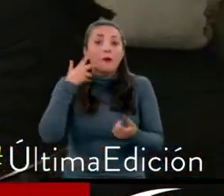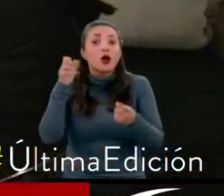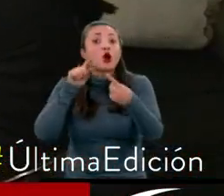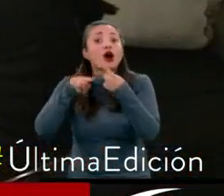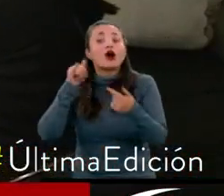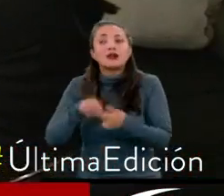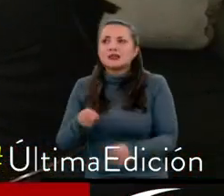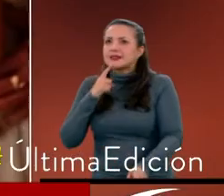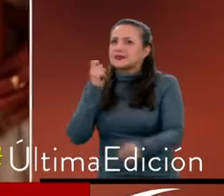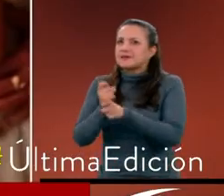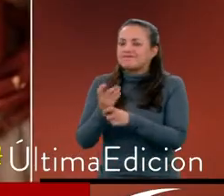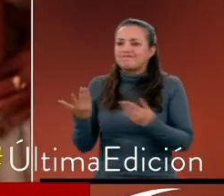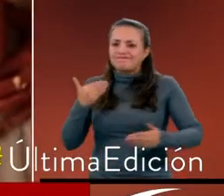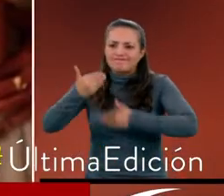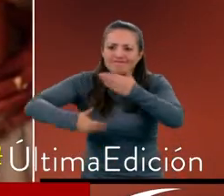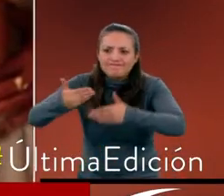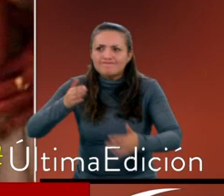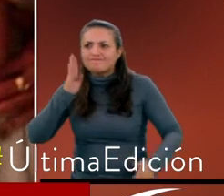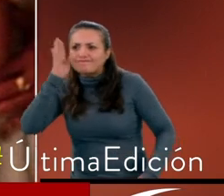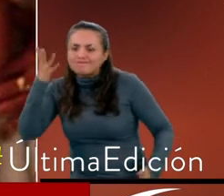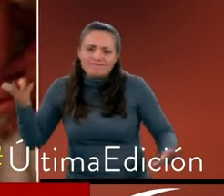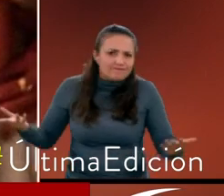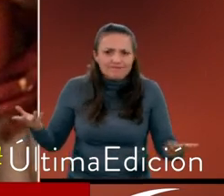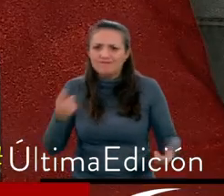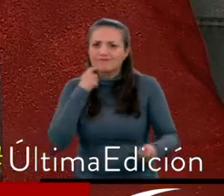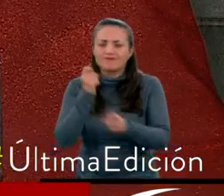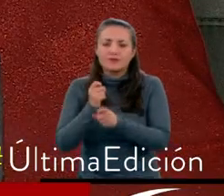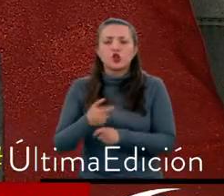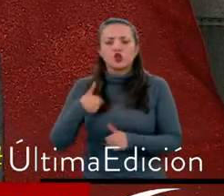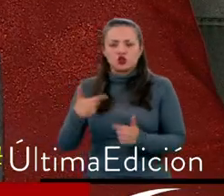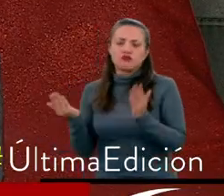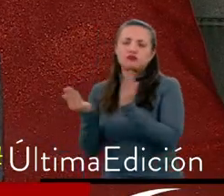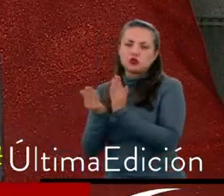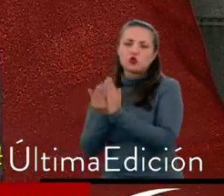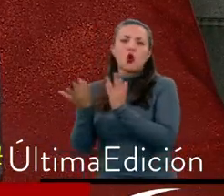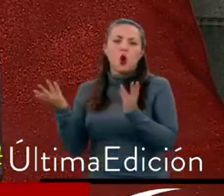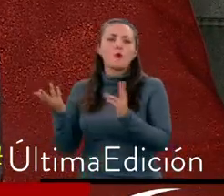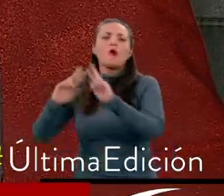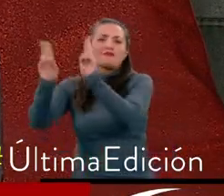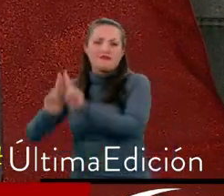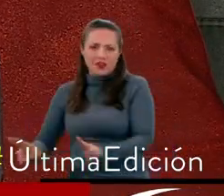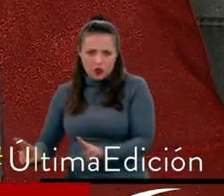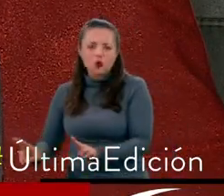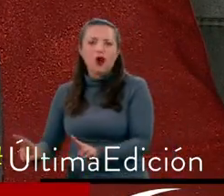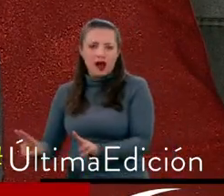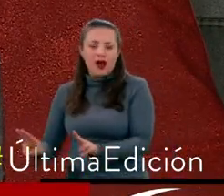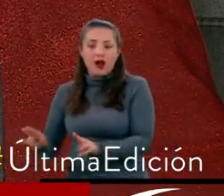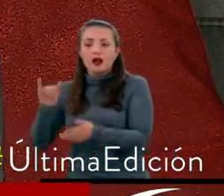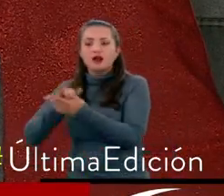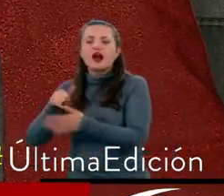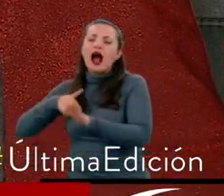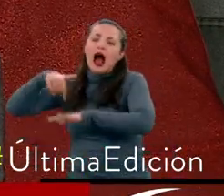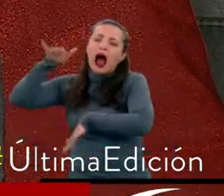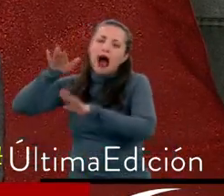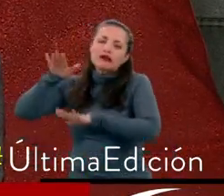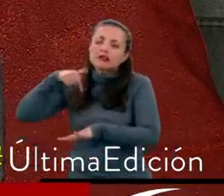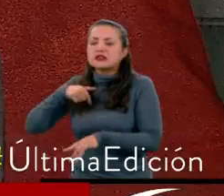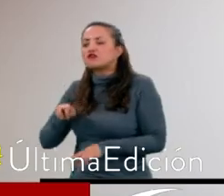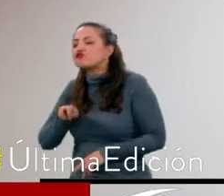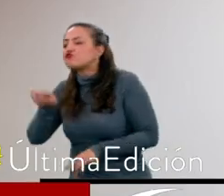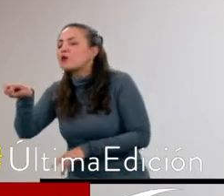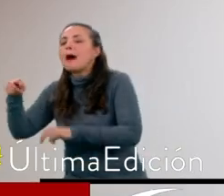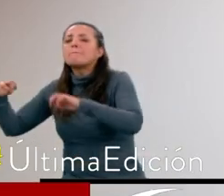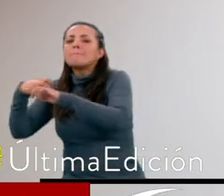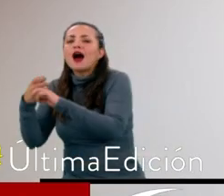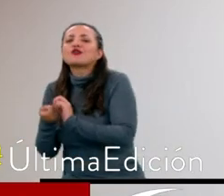más alternativas. Yo estudio virtualmente, a veces me dejan salir al parque acá porque ellos vienen acá.